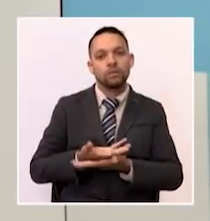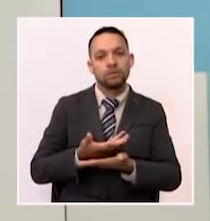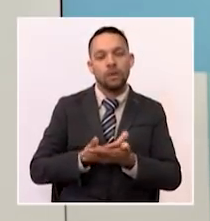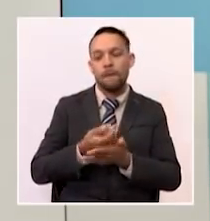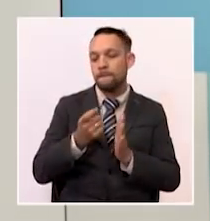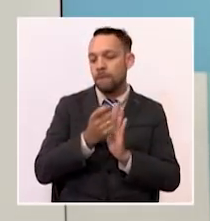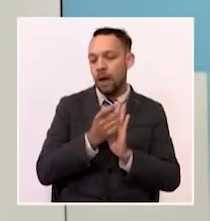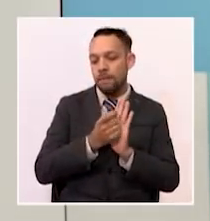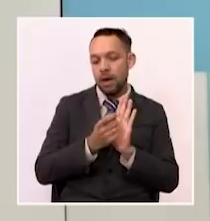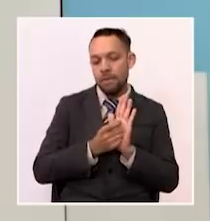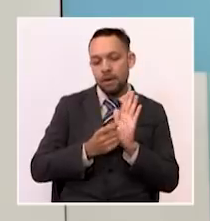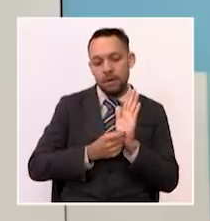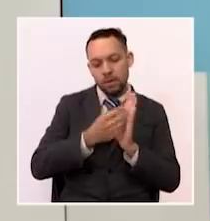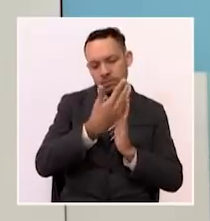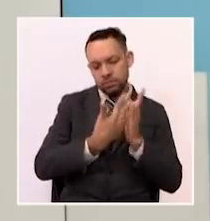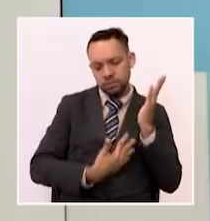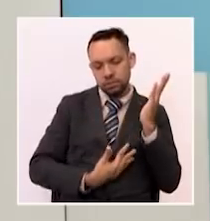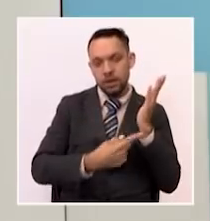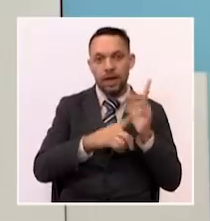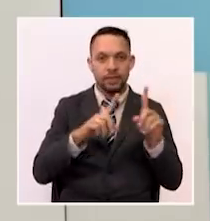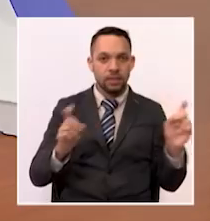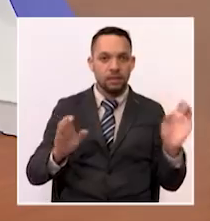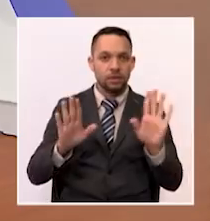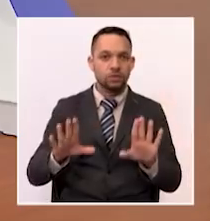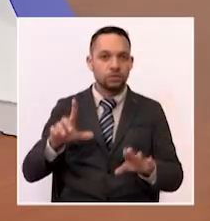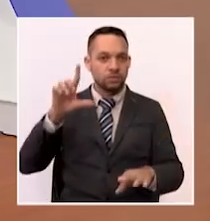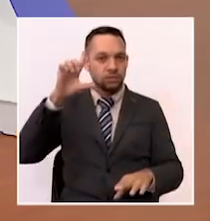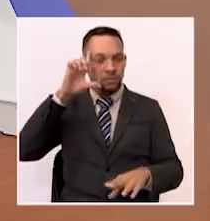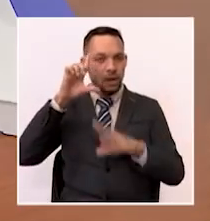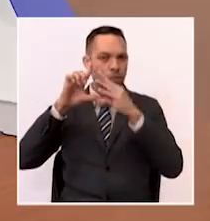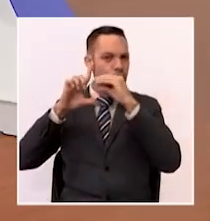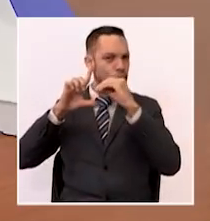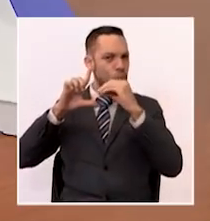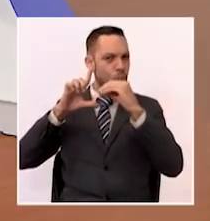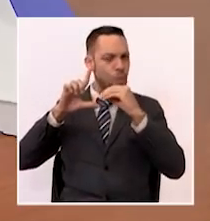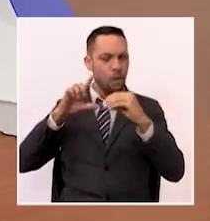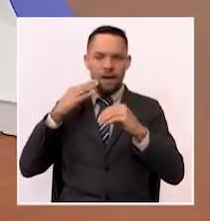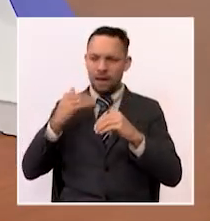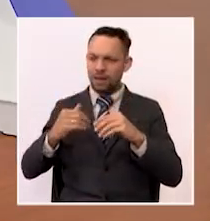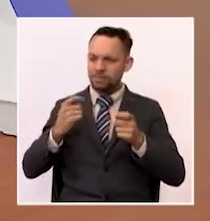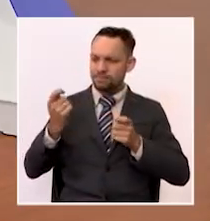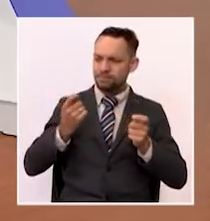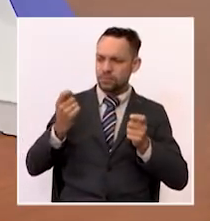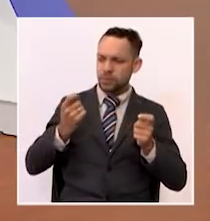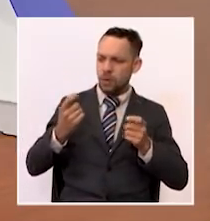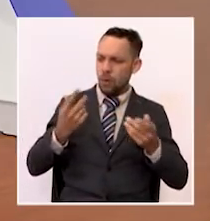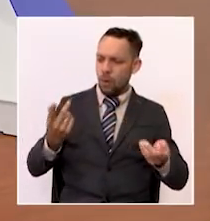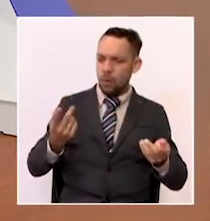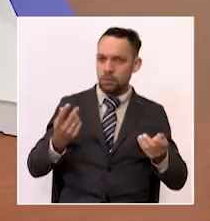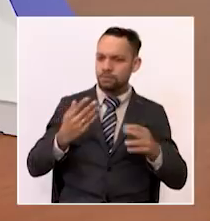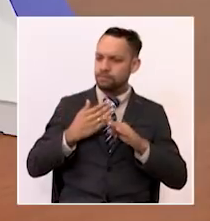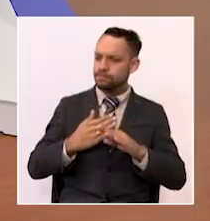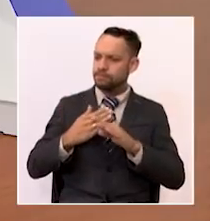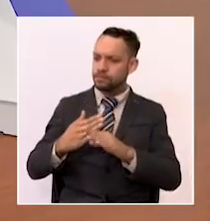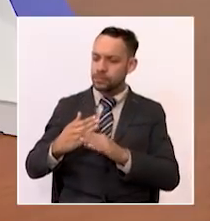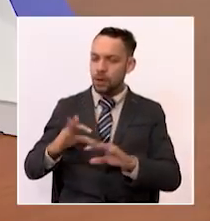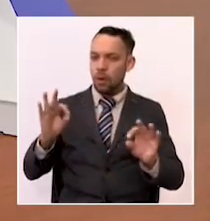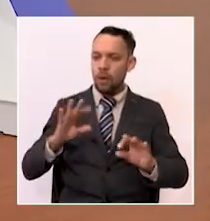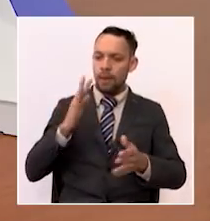puntuales sobre el tema del día, que es el flujo vaginal, doctora. Entonces, ¿qué decirle a todas aquellas televidentes y también